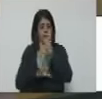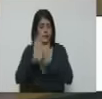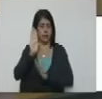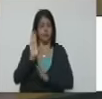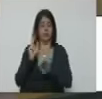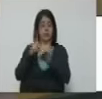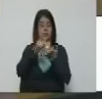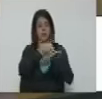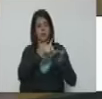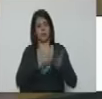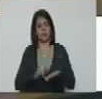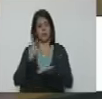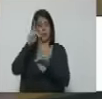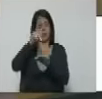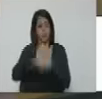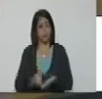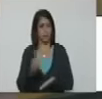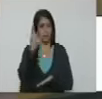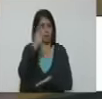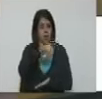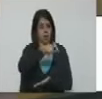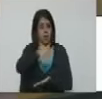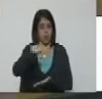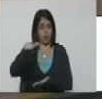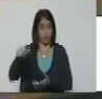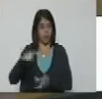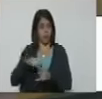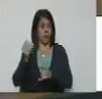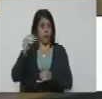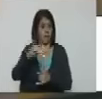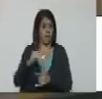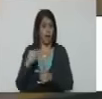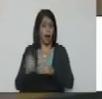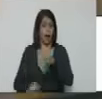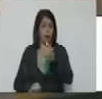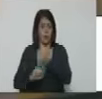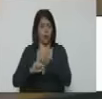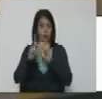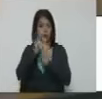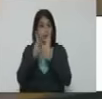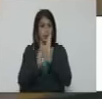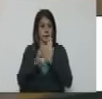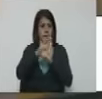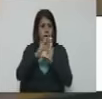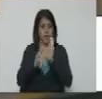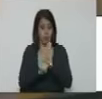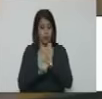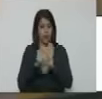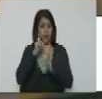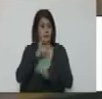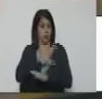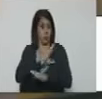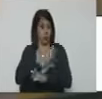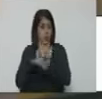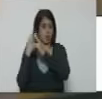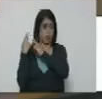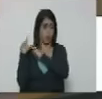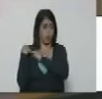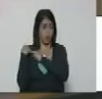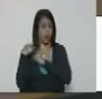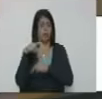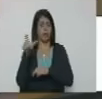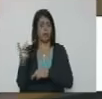la participación protagónica de la ciudadanía. Sobre la base del principio constitucional de corresponsabilidad, es una